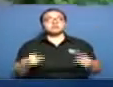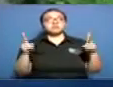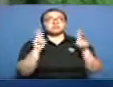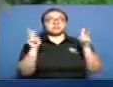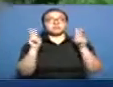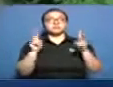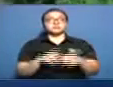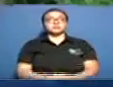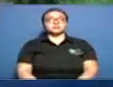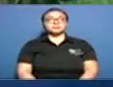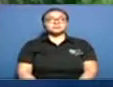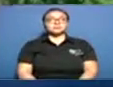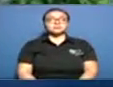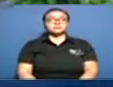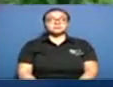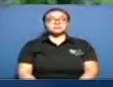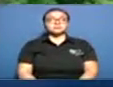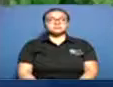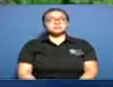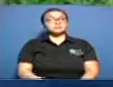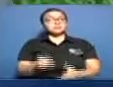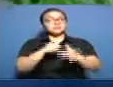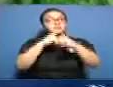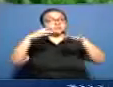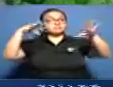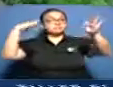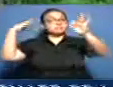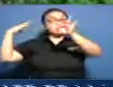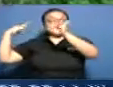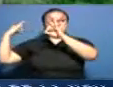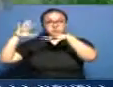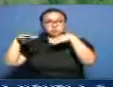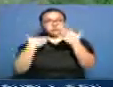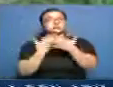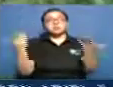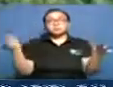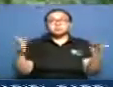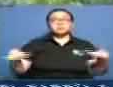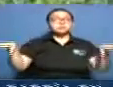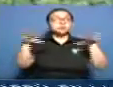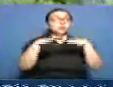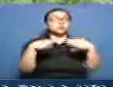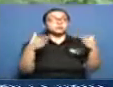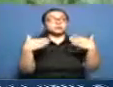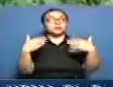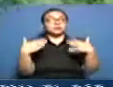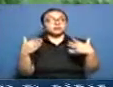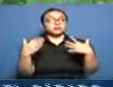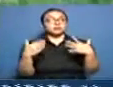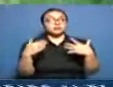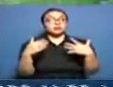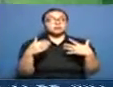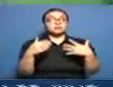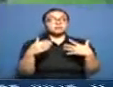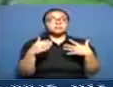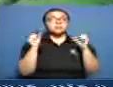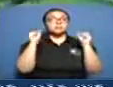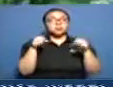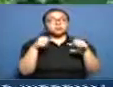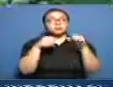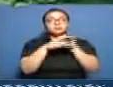estableciéndolos. Y bueno, la invitación entonces formalmente para que los panameños, en la página web están